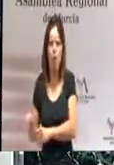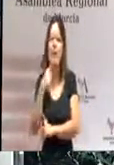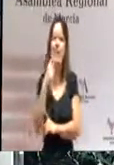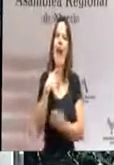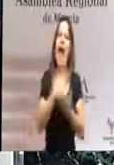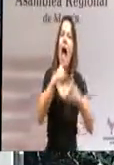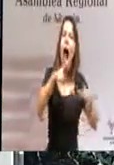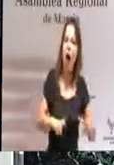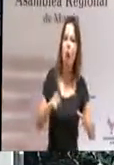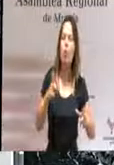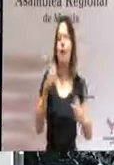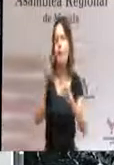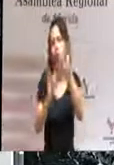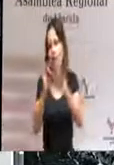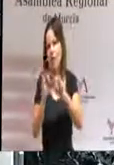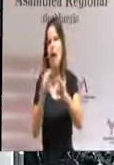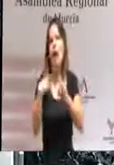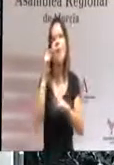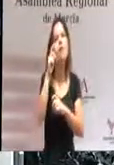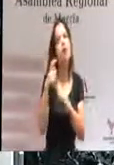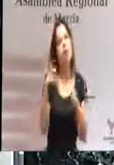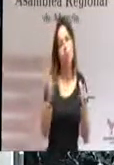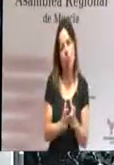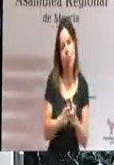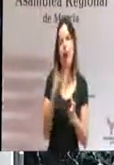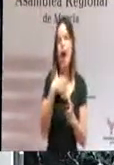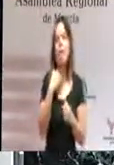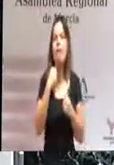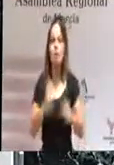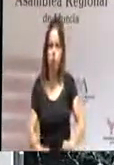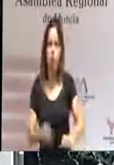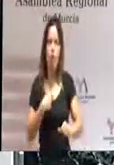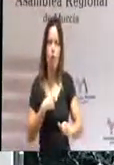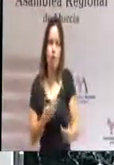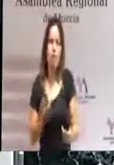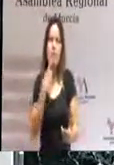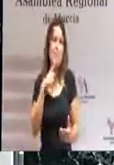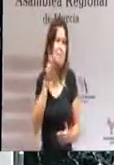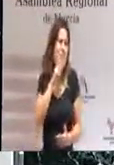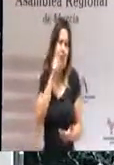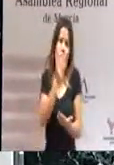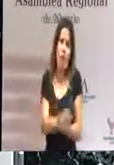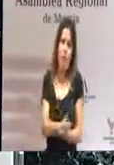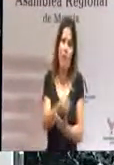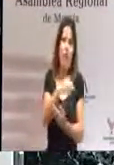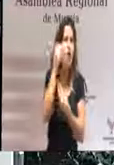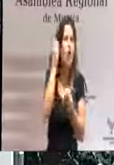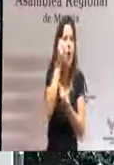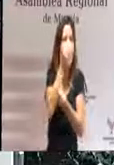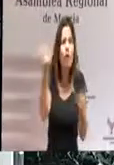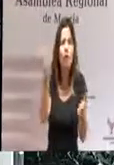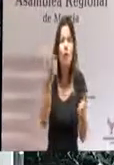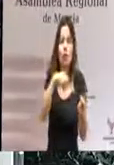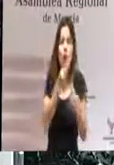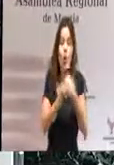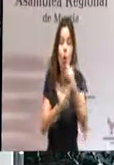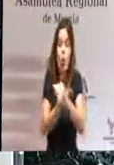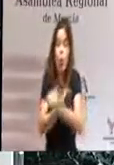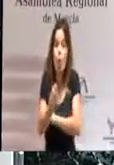de ratios, de descenso de profesores, de abandono y fracaso, y vuelven a mentir y olvidan que nuestra natalidad,